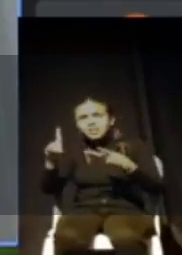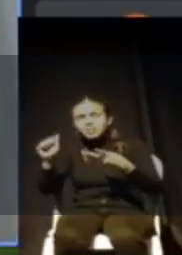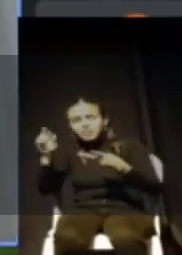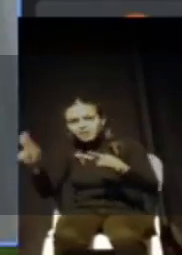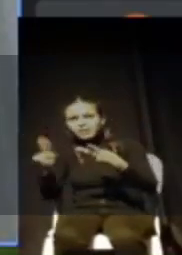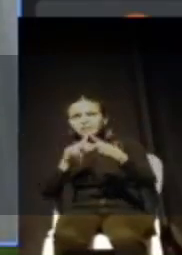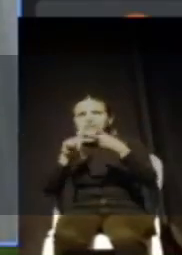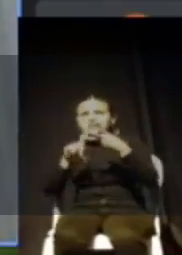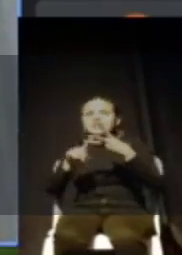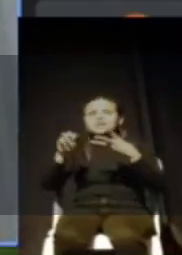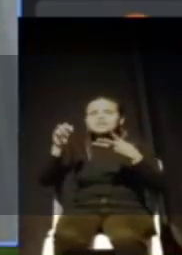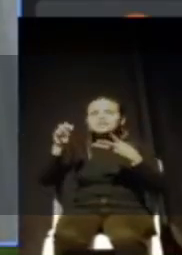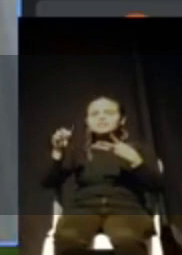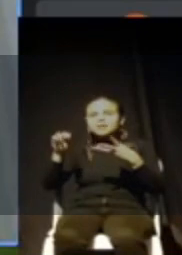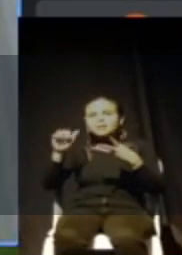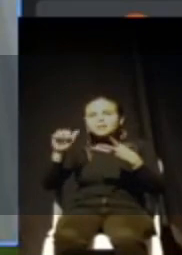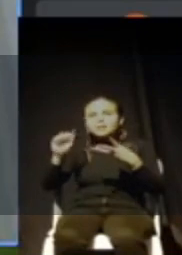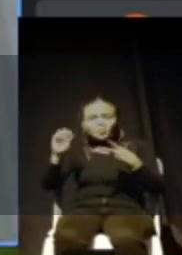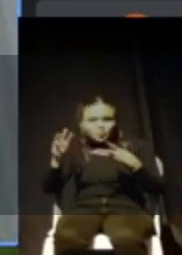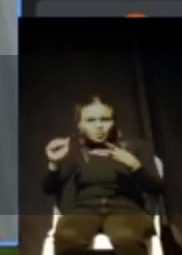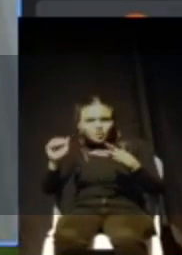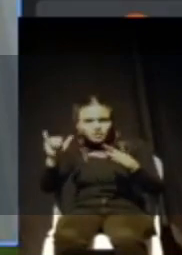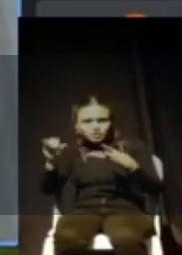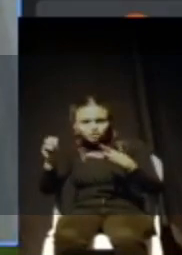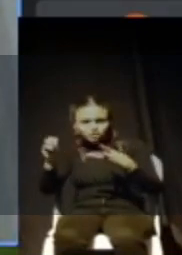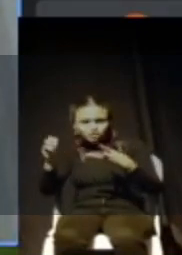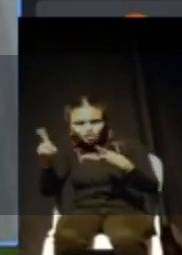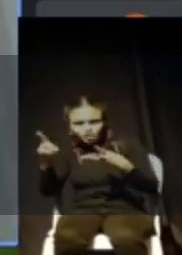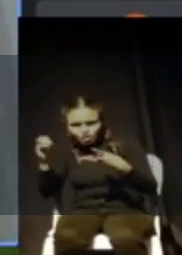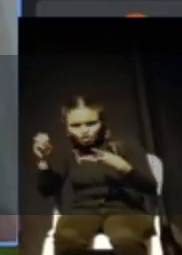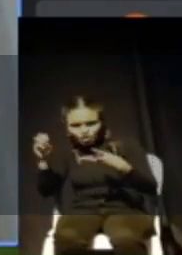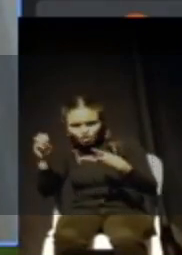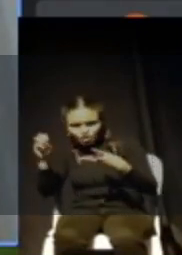Ngugi Wa Thiong'o y Manuel Zapata Olivella,